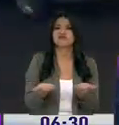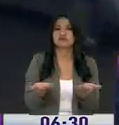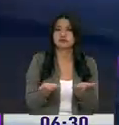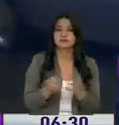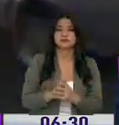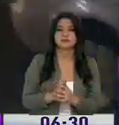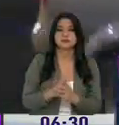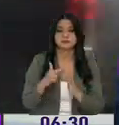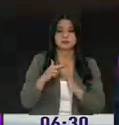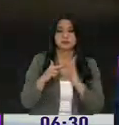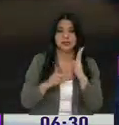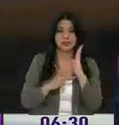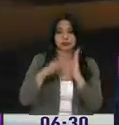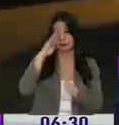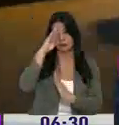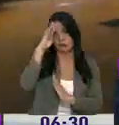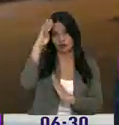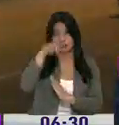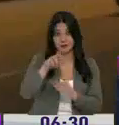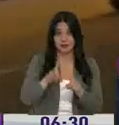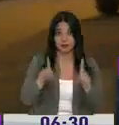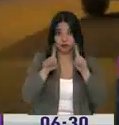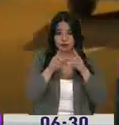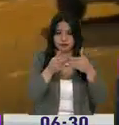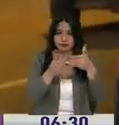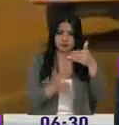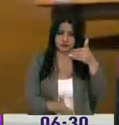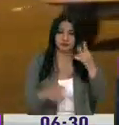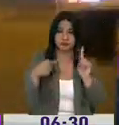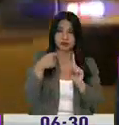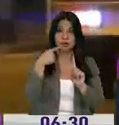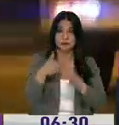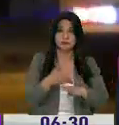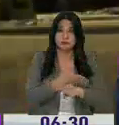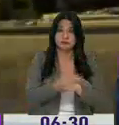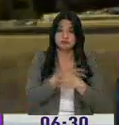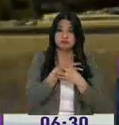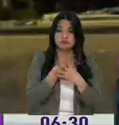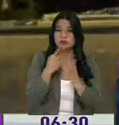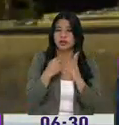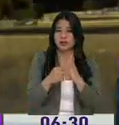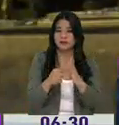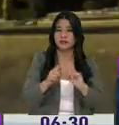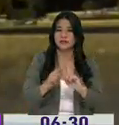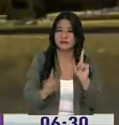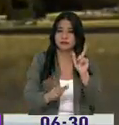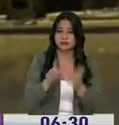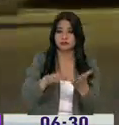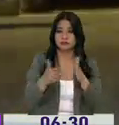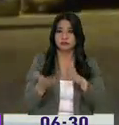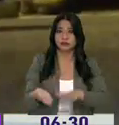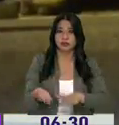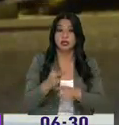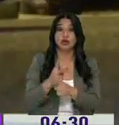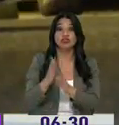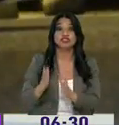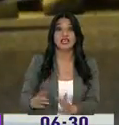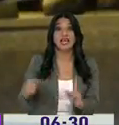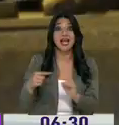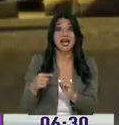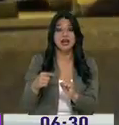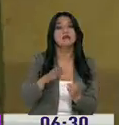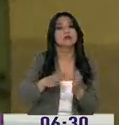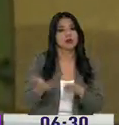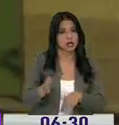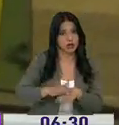Policía Nacional, el occiso tenía un amplio historial delictivo. Lo involucraban en varias muertes como la del concejal Cabanilla y la muerte de